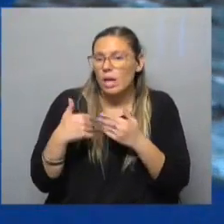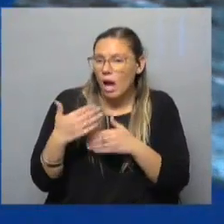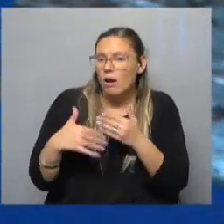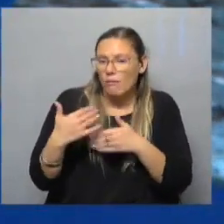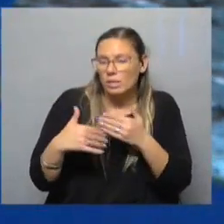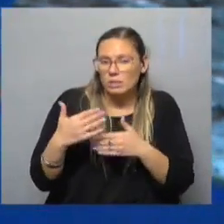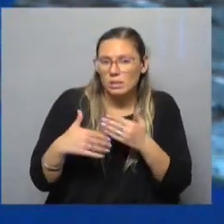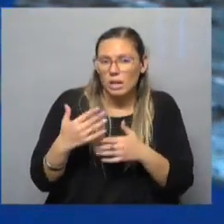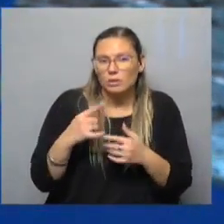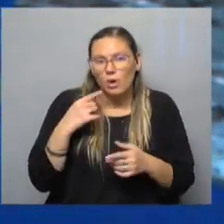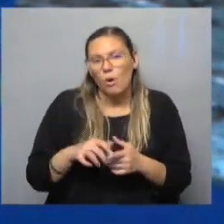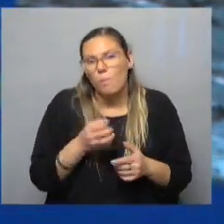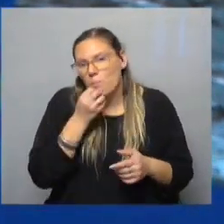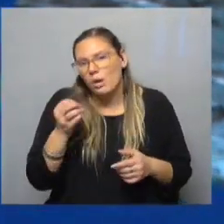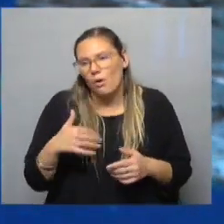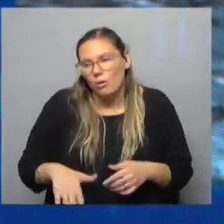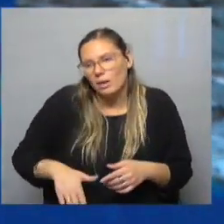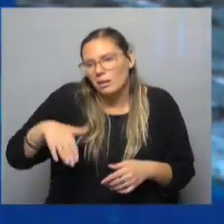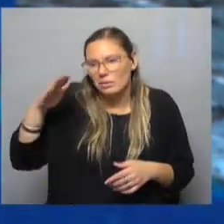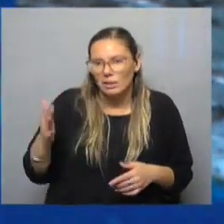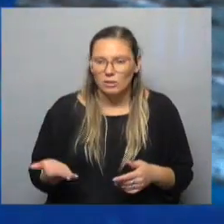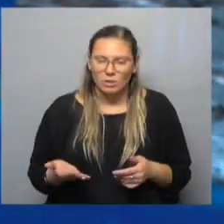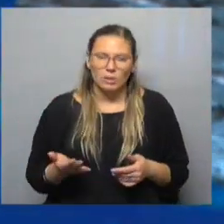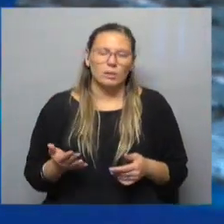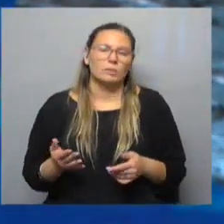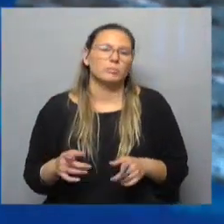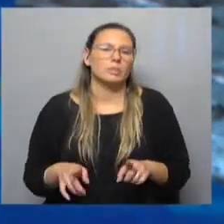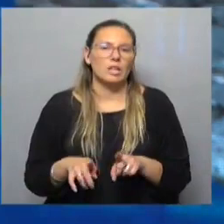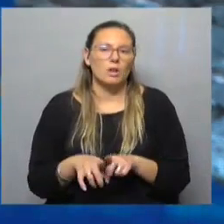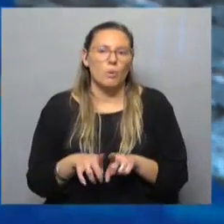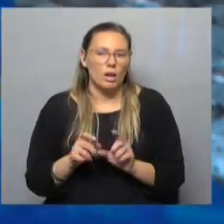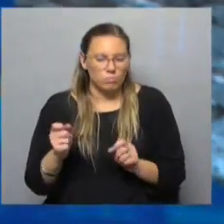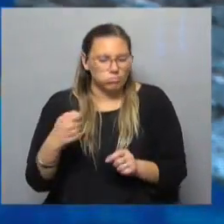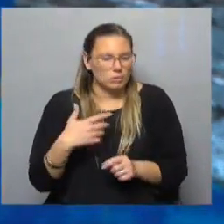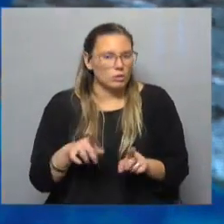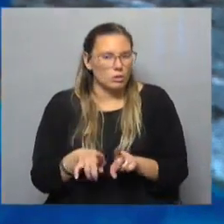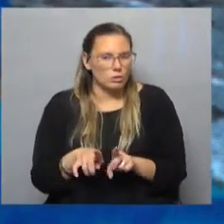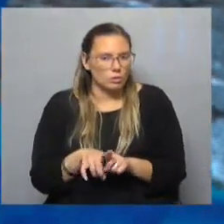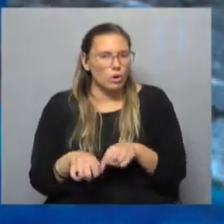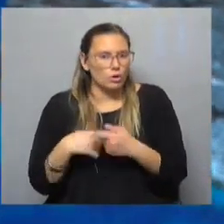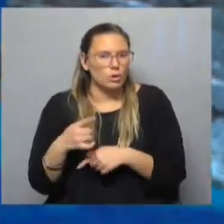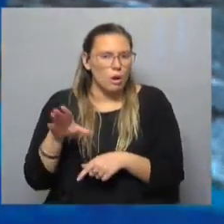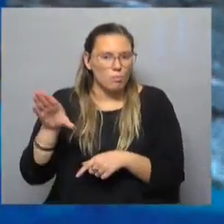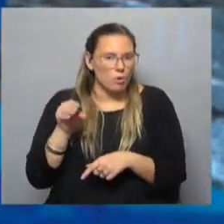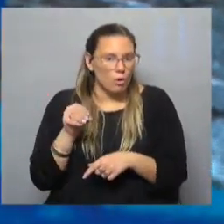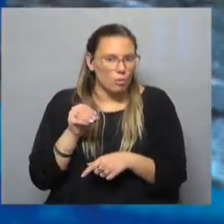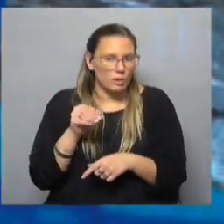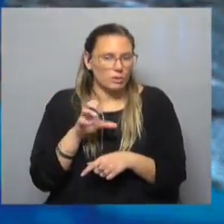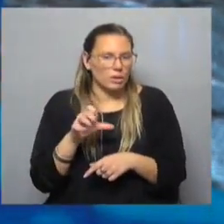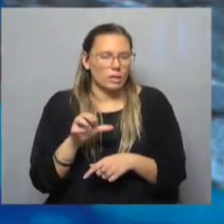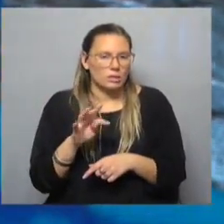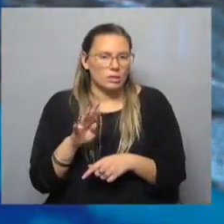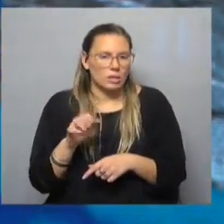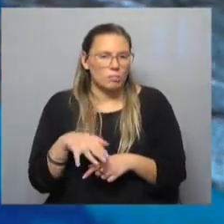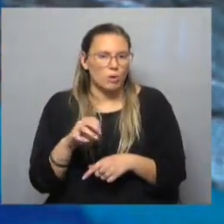avanzando o ir creciendo, no sé cómo llamarle. Igualmente con la esencia, nosotros seguimos tocando temas de Extremoduro en este formato,